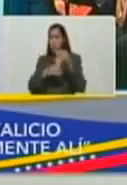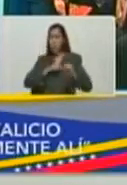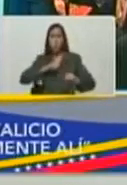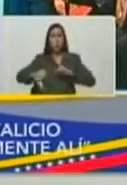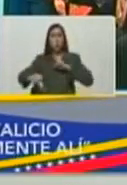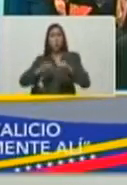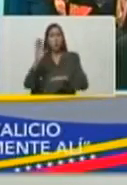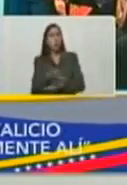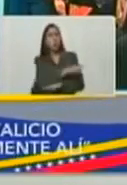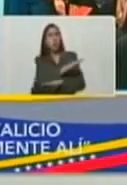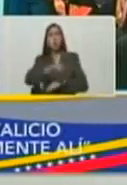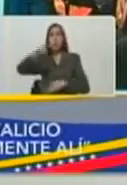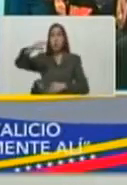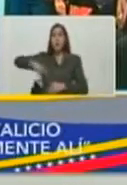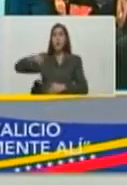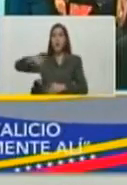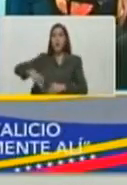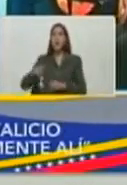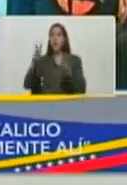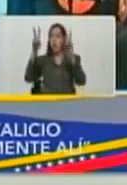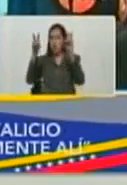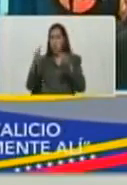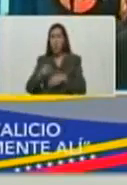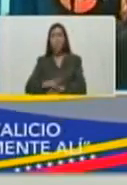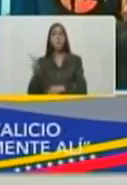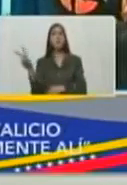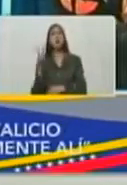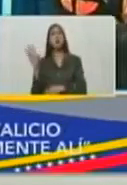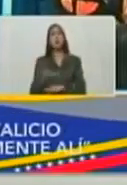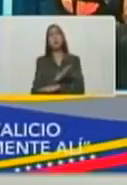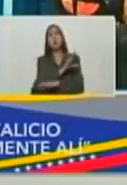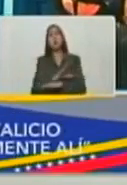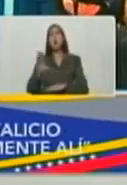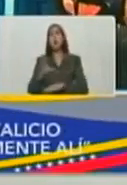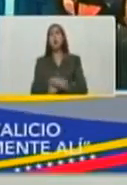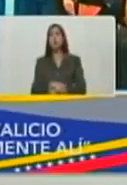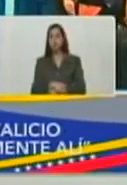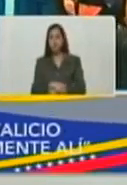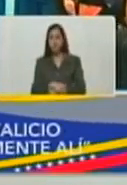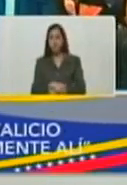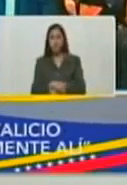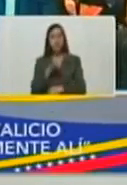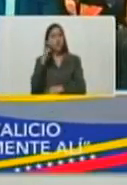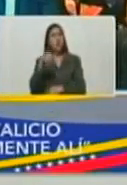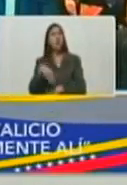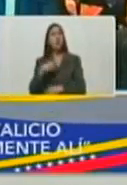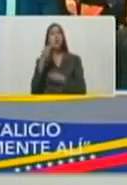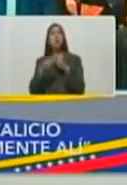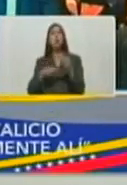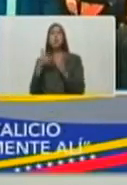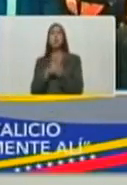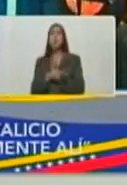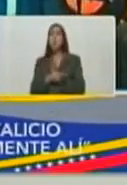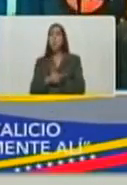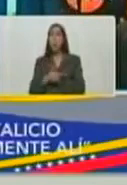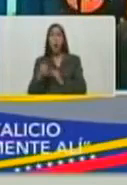canción necesaria, la nueva canción venezolana, cuando lanzó los